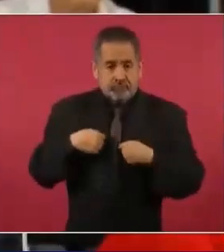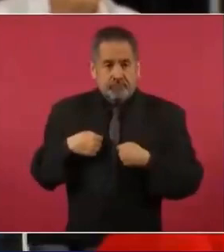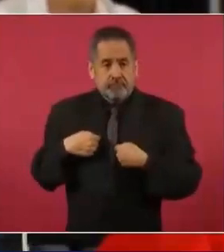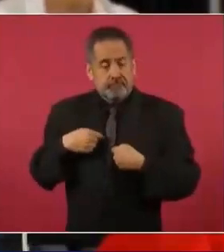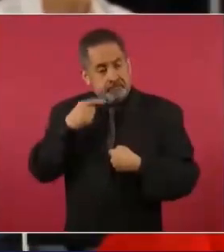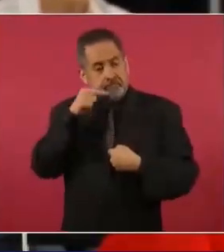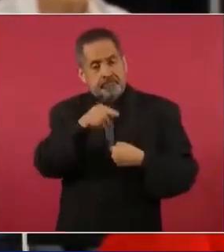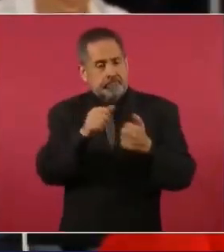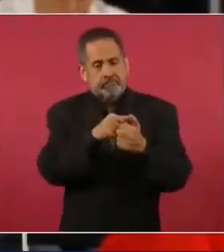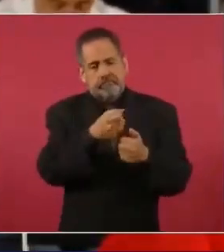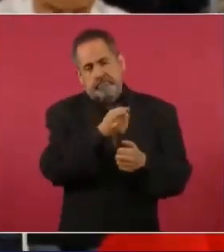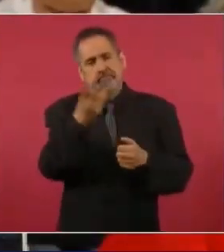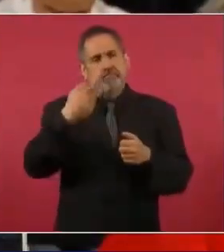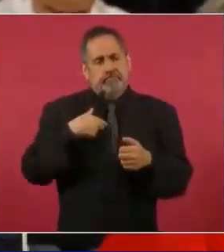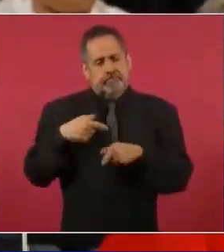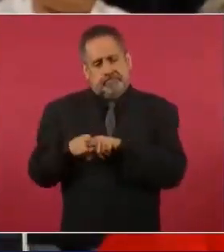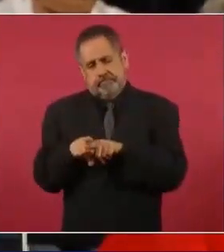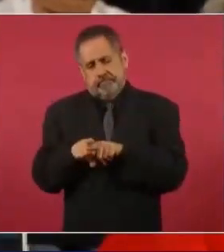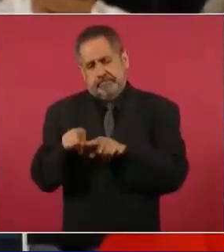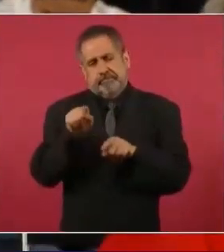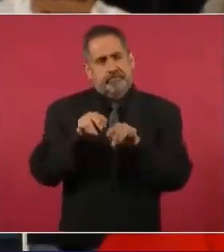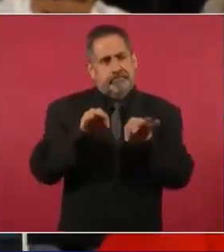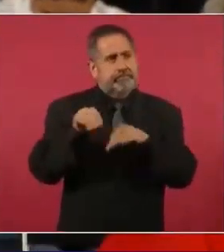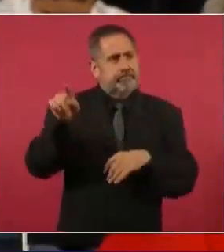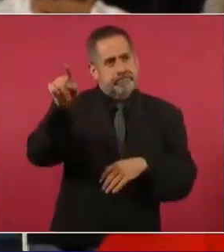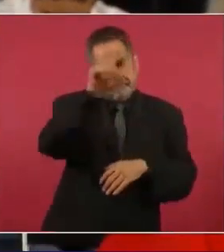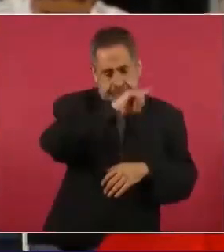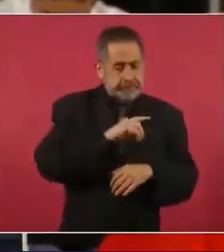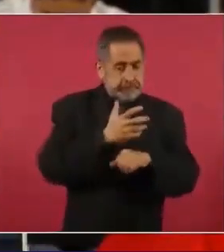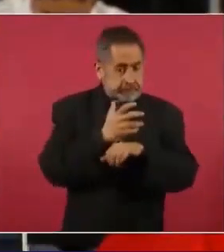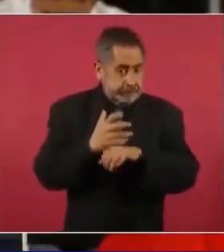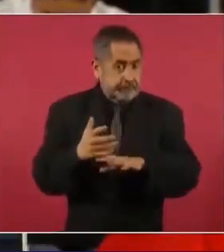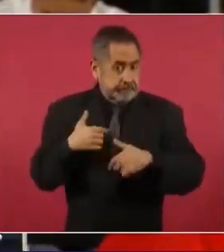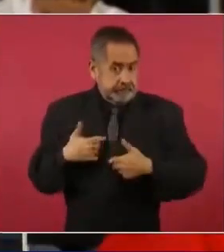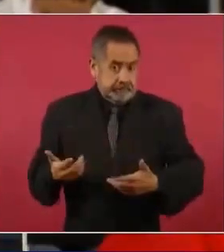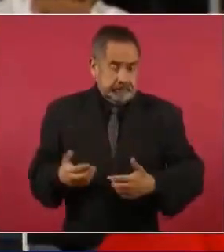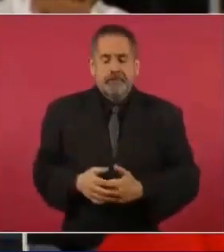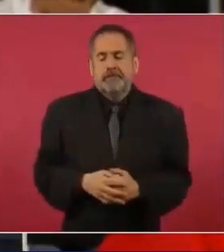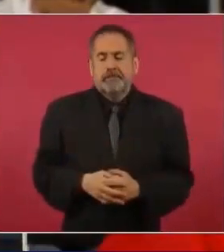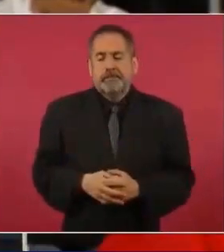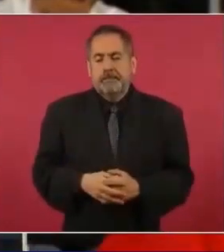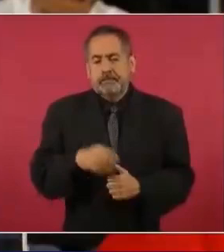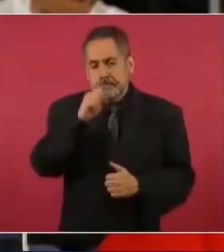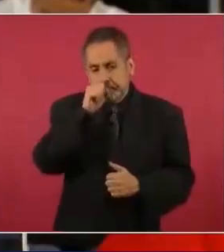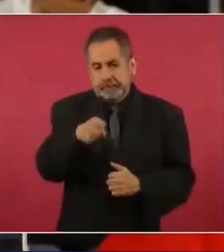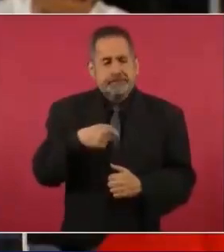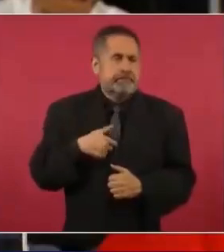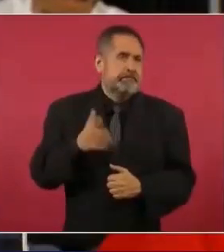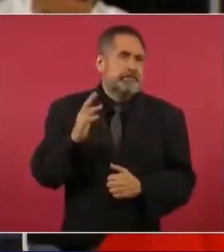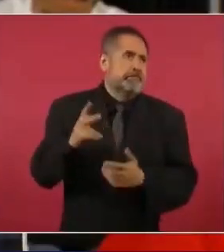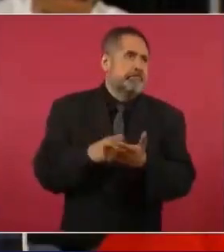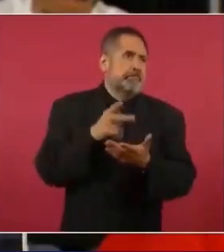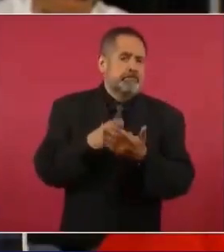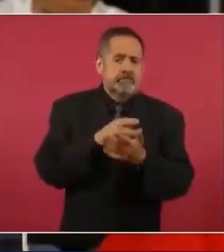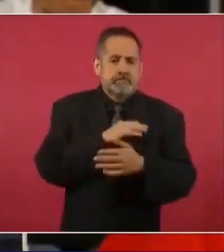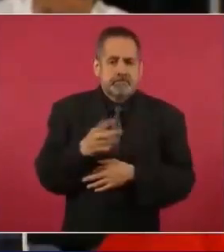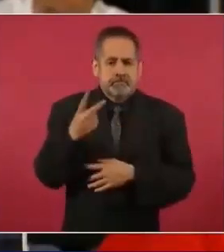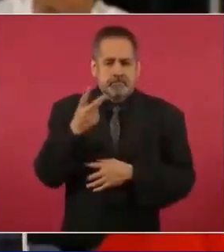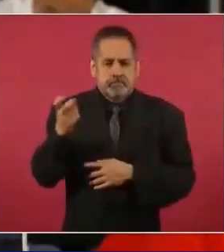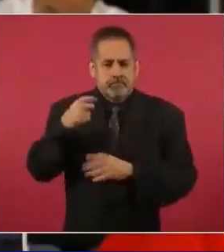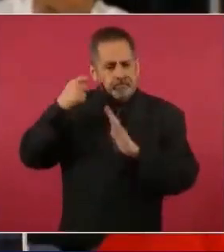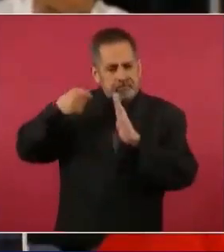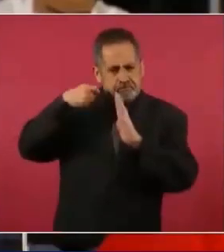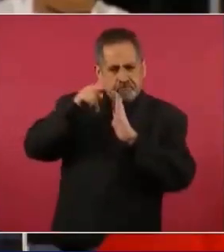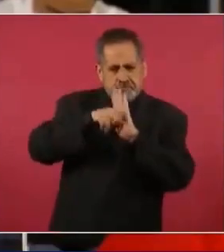que trabajan en estos campos. También, presidente, hemos realizado ya más de 200